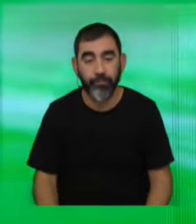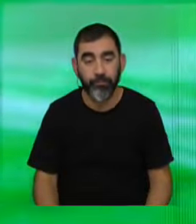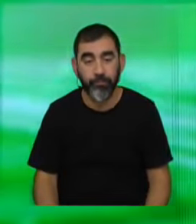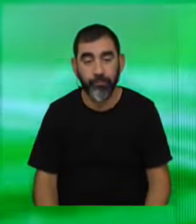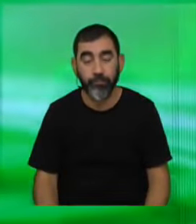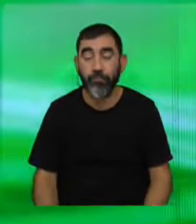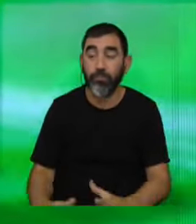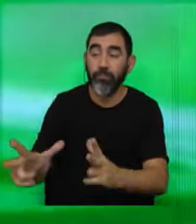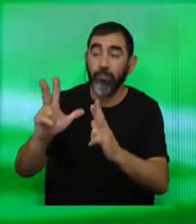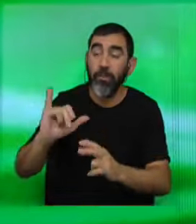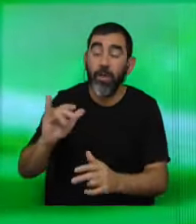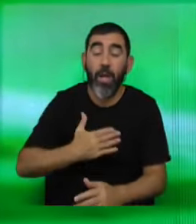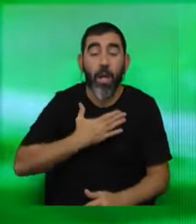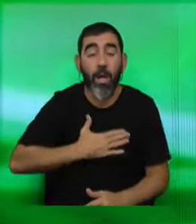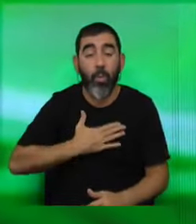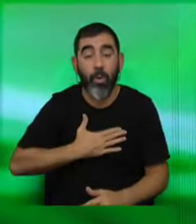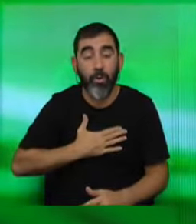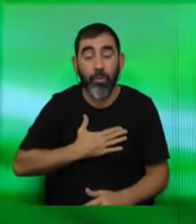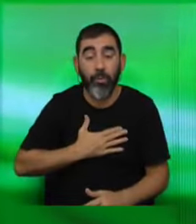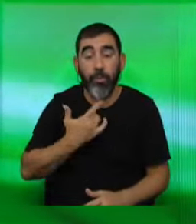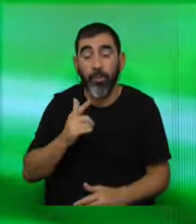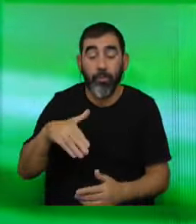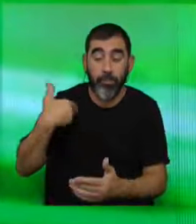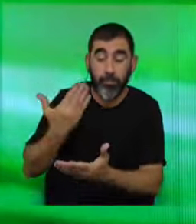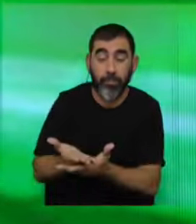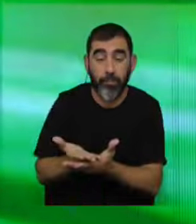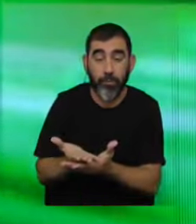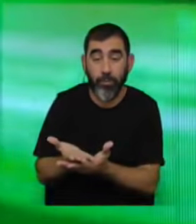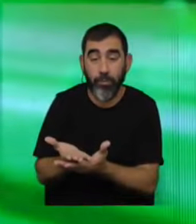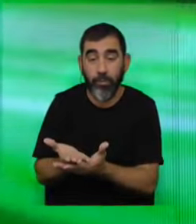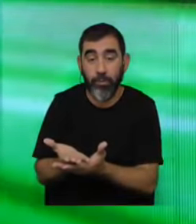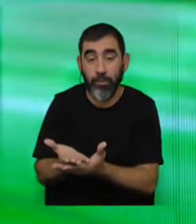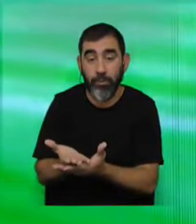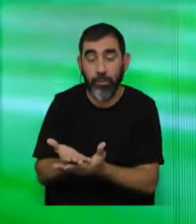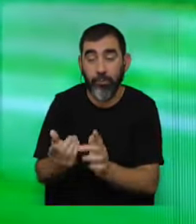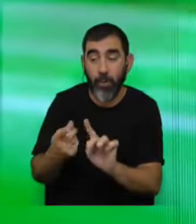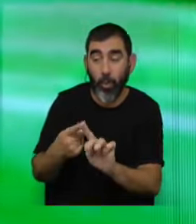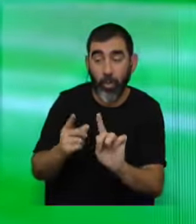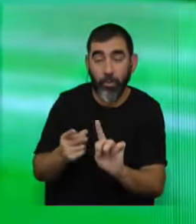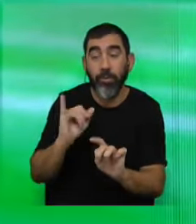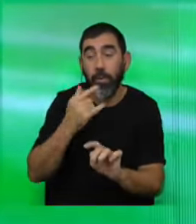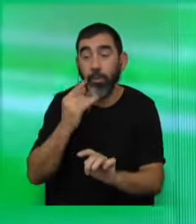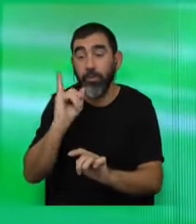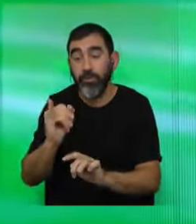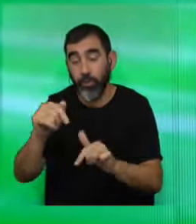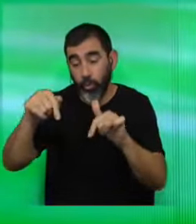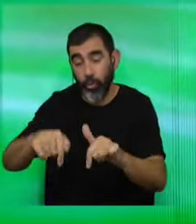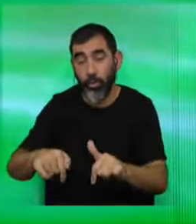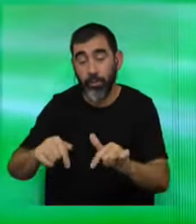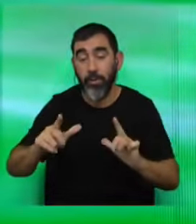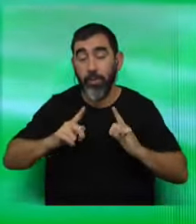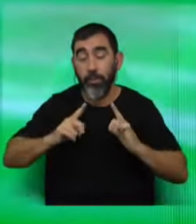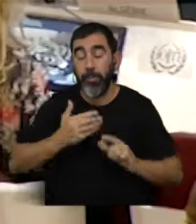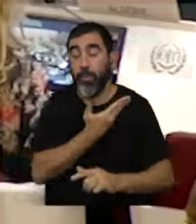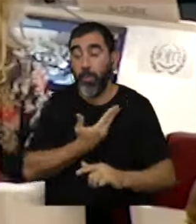estábamos de acuerdo en caso de que se planteara una consideración nosotros dijimos que sí Por lo cual Hoy está en la Esfera del